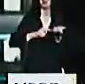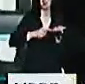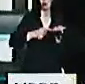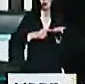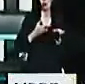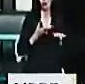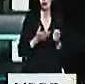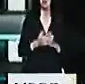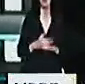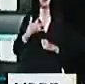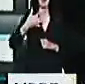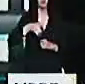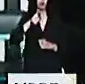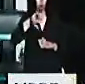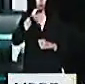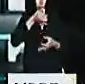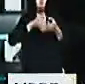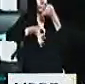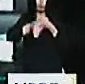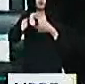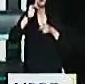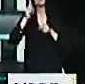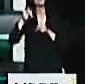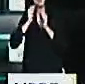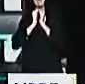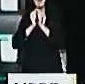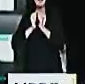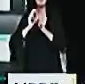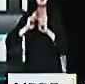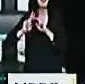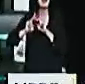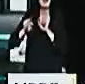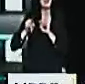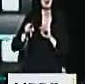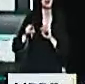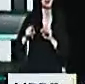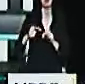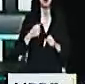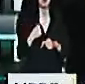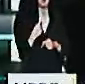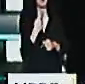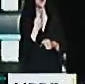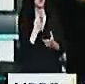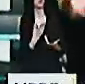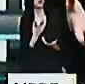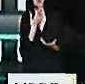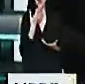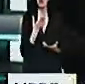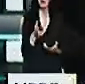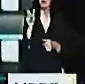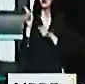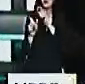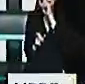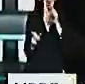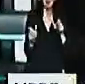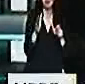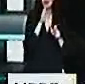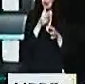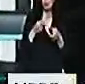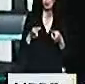importante lo que cuenta tu, lo que hizo tu colega en una, y uno se pregunta por qué los pacientes no tienen